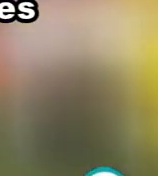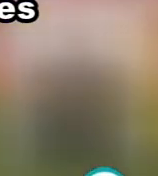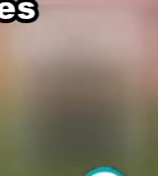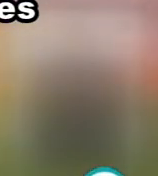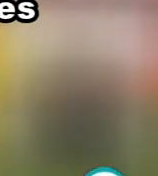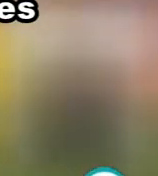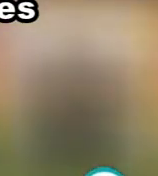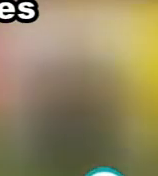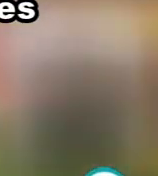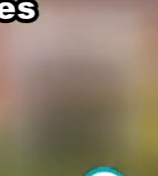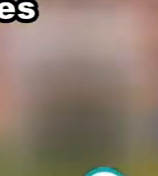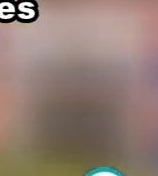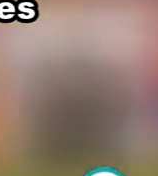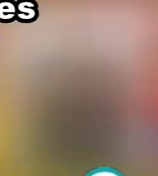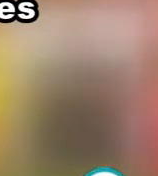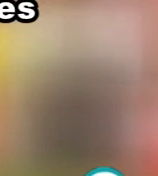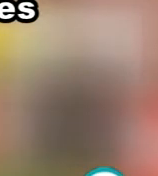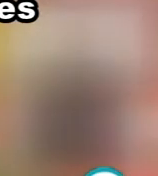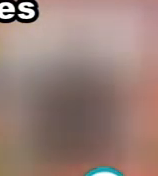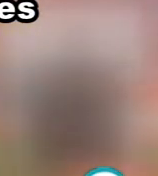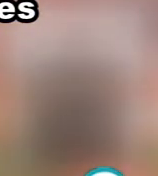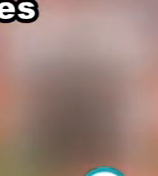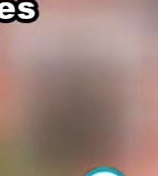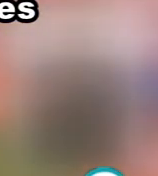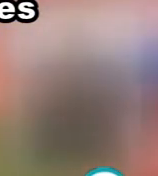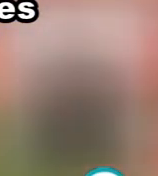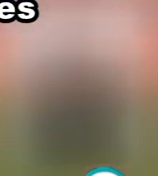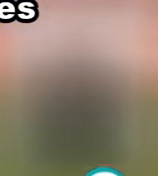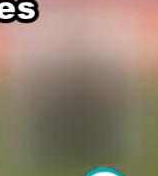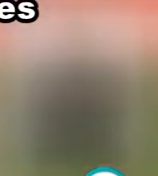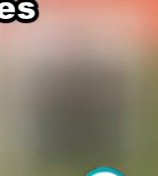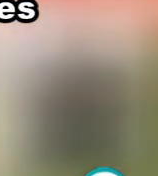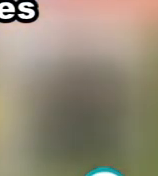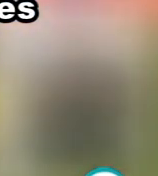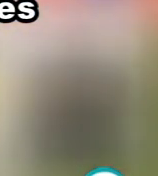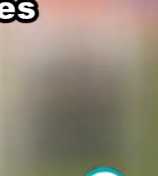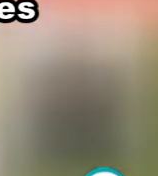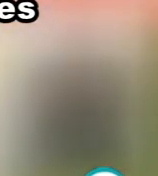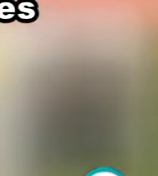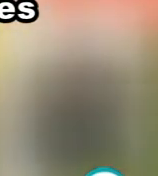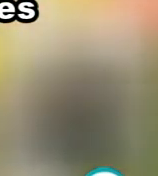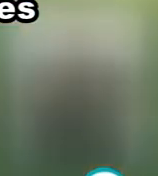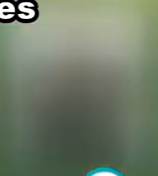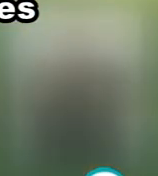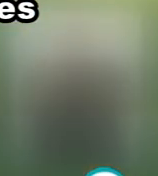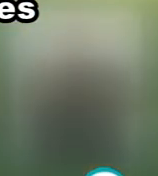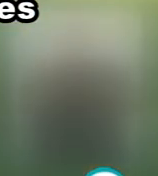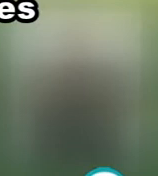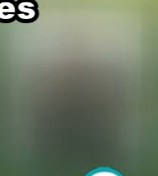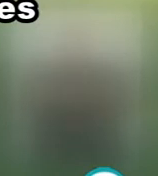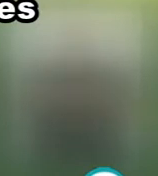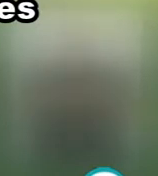pelota va al segundo palo, Lecky intenta sacarla, pero Antonio Puerta lo agarra